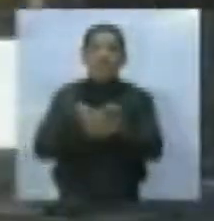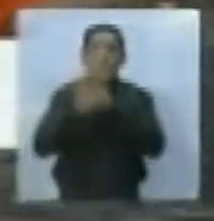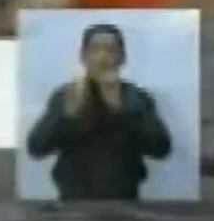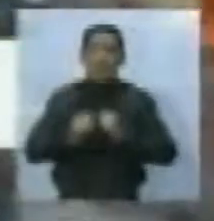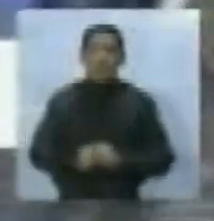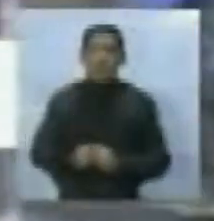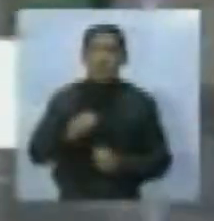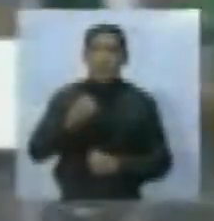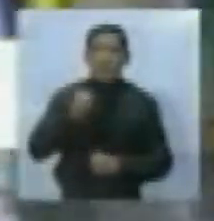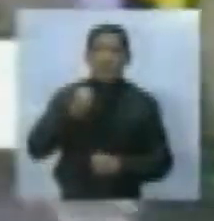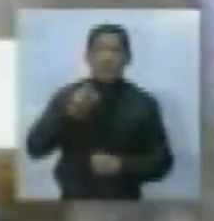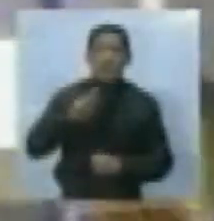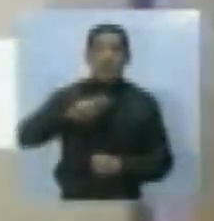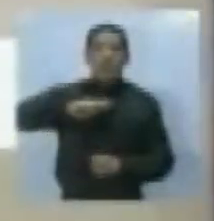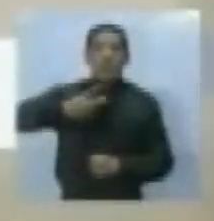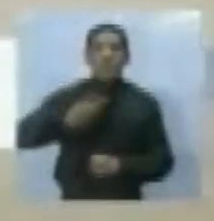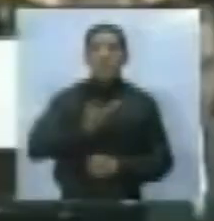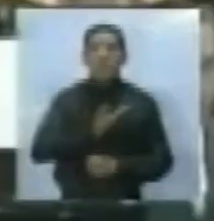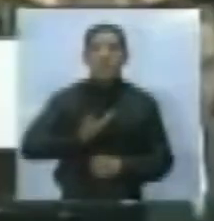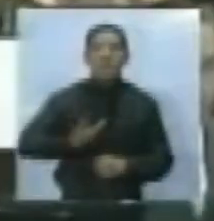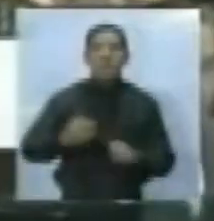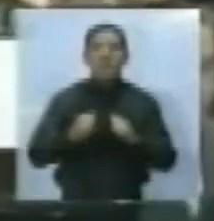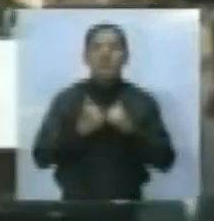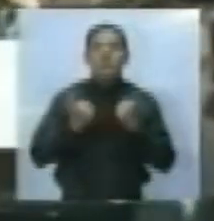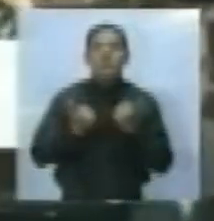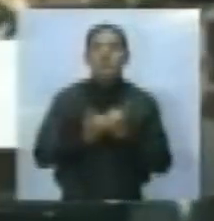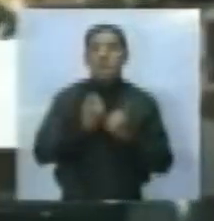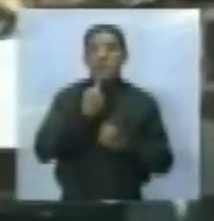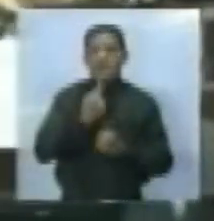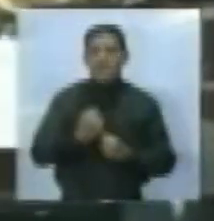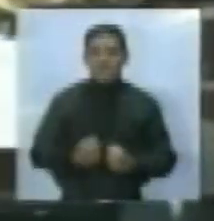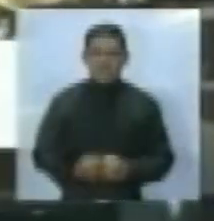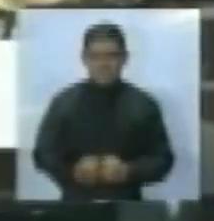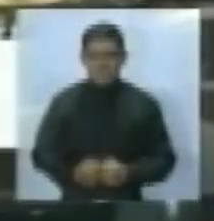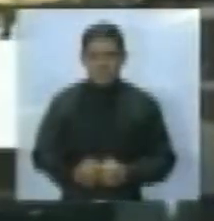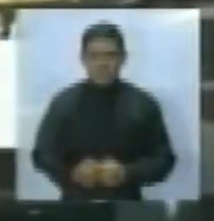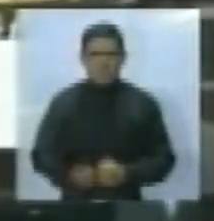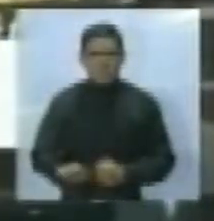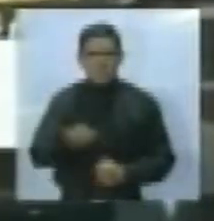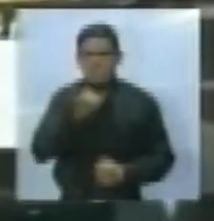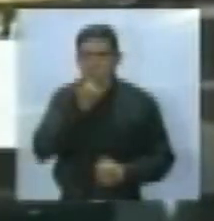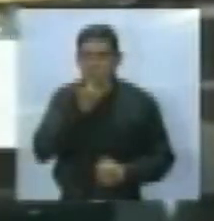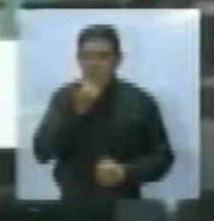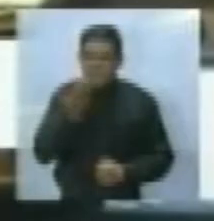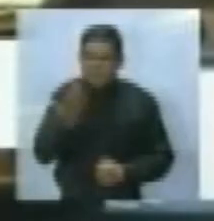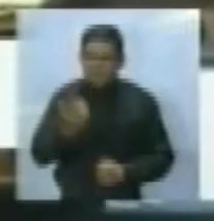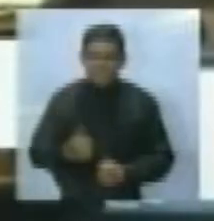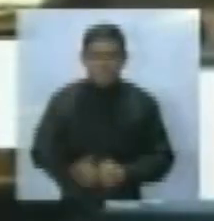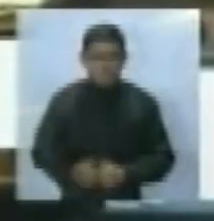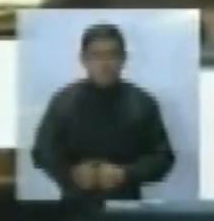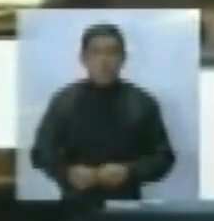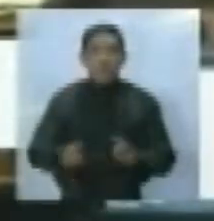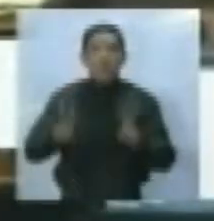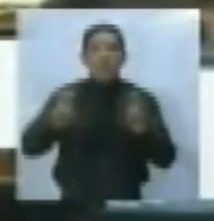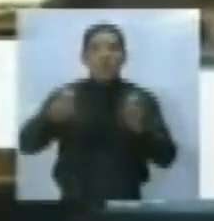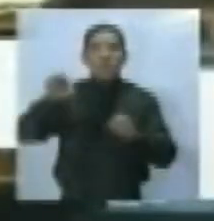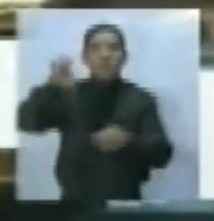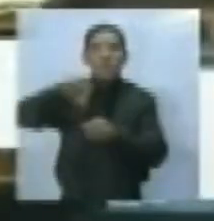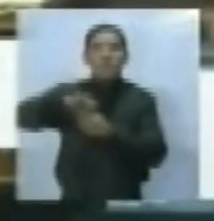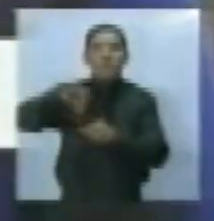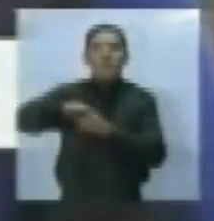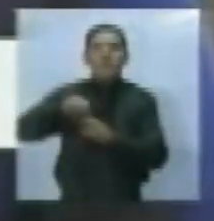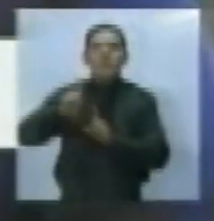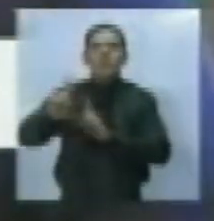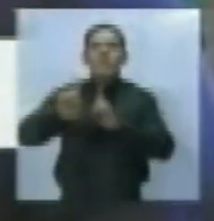César Solórzano, vicepresidente de la Asamblea, afirma que este error se debe corregir, ya que a su parecer el tema de votaciones es